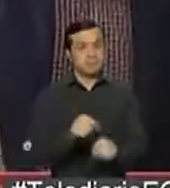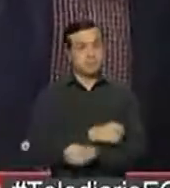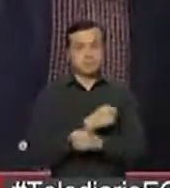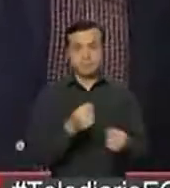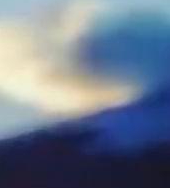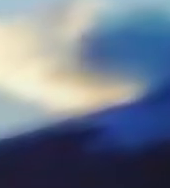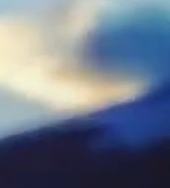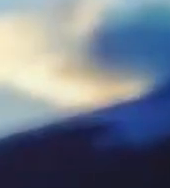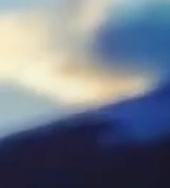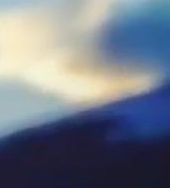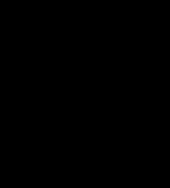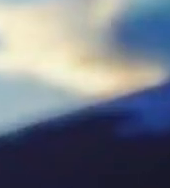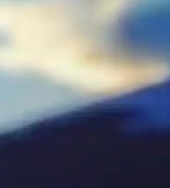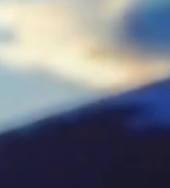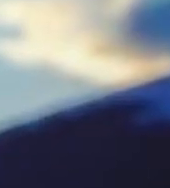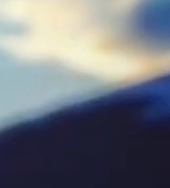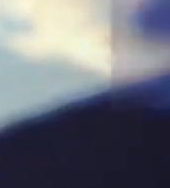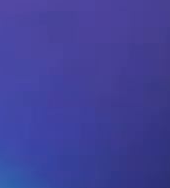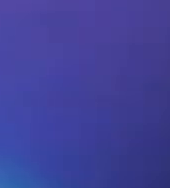Públicos.